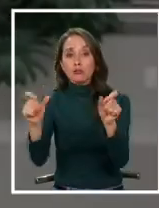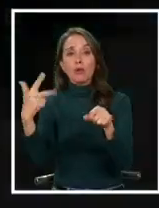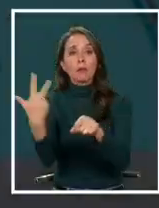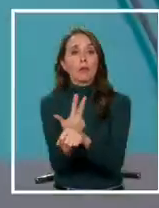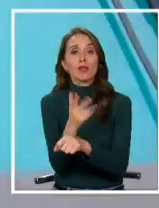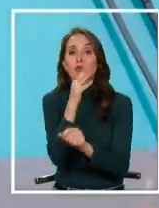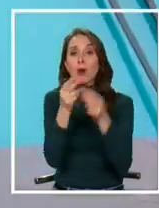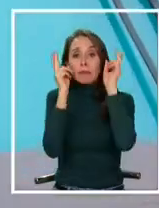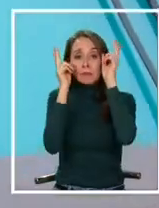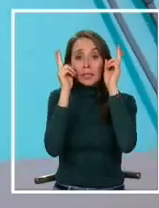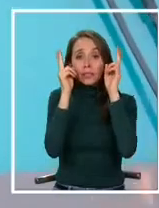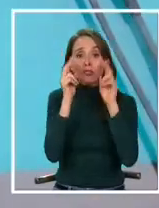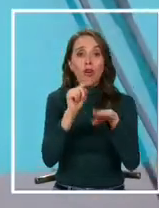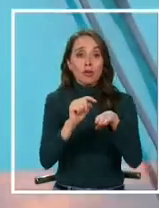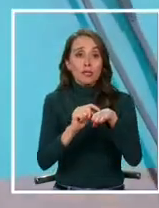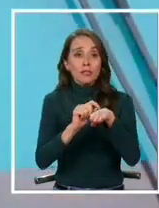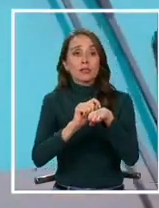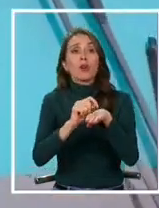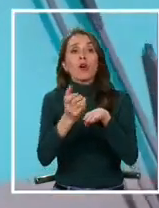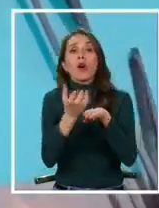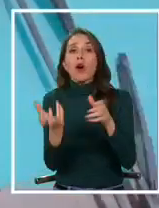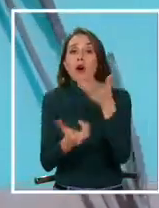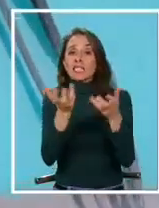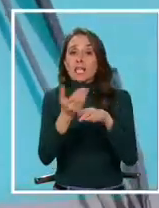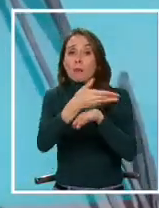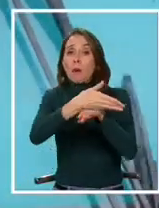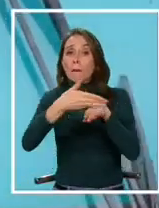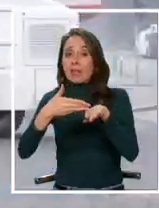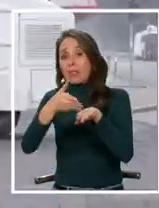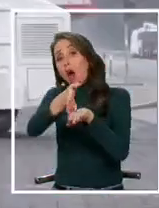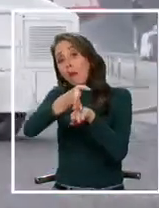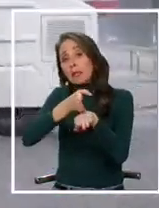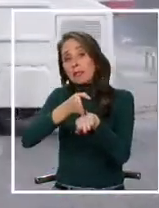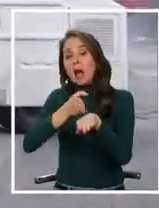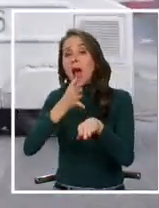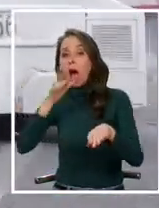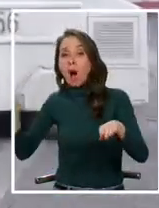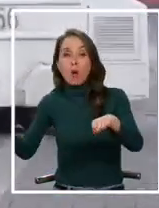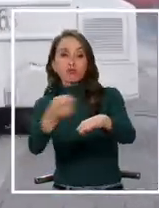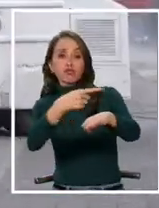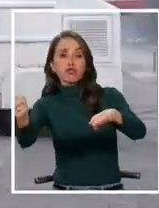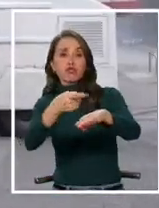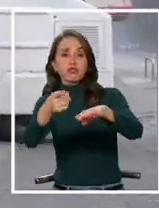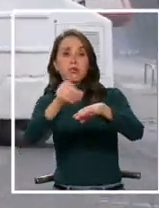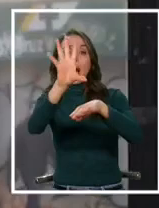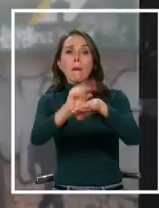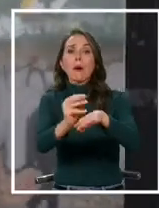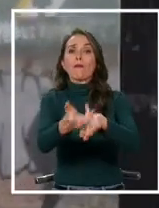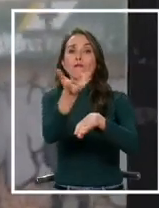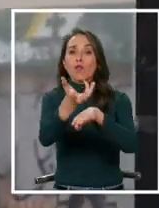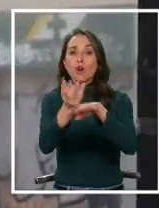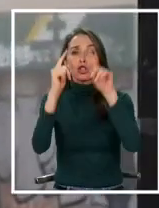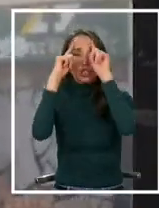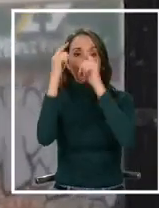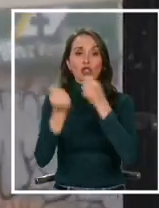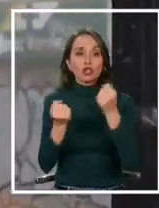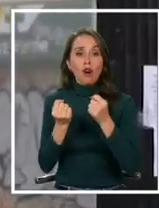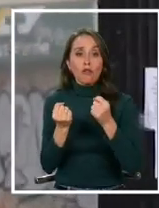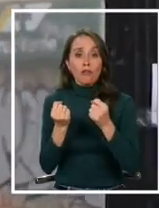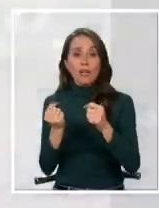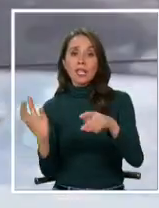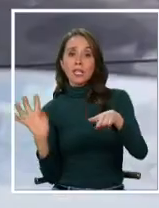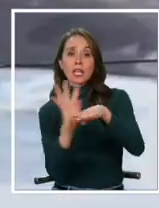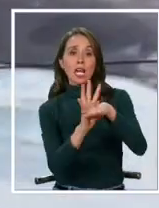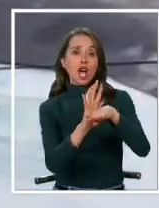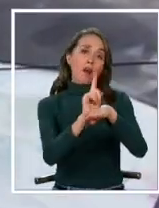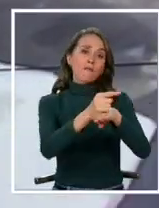perjudicadas la máquina resultó con daños parciales esto luego de que un carro lanza aguas apagara las llamas el conductor fue obligado